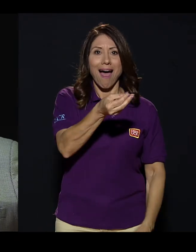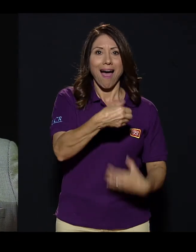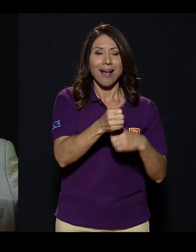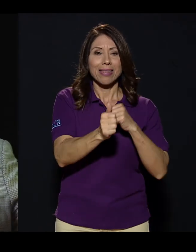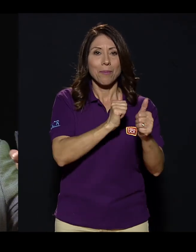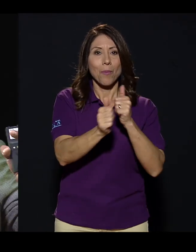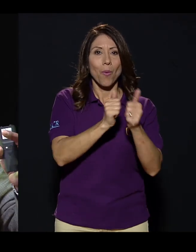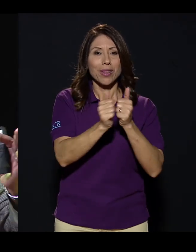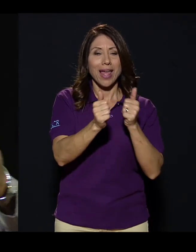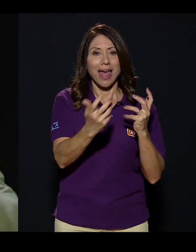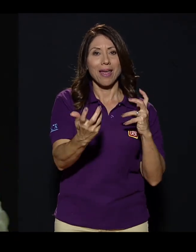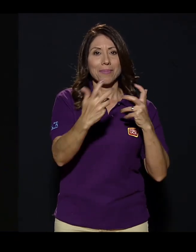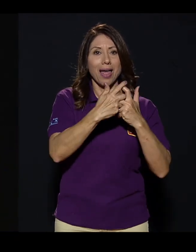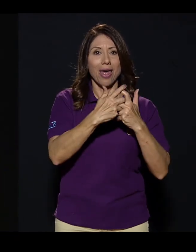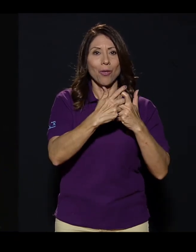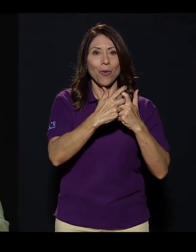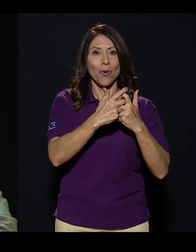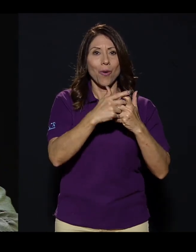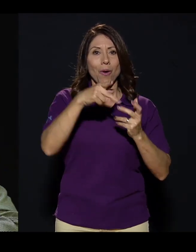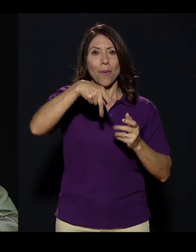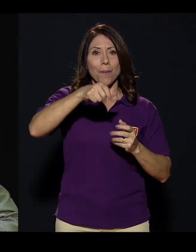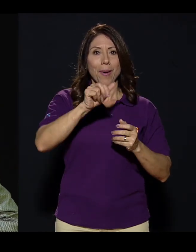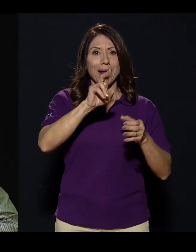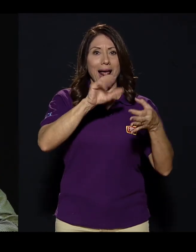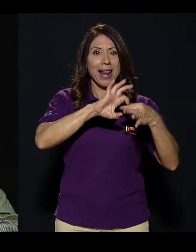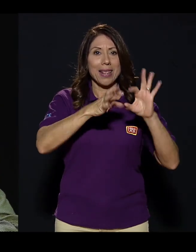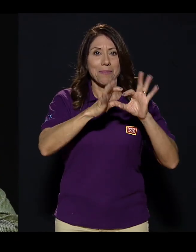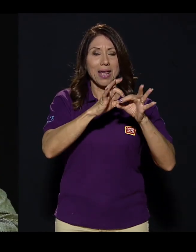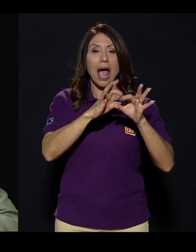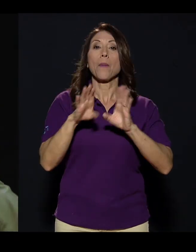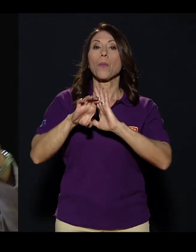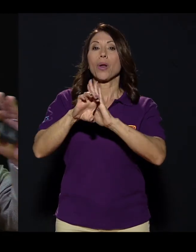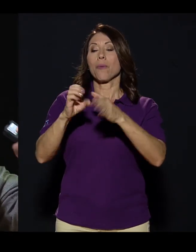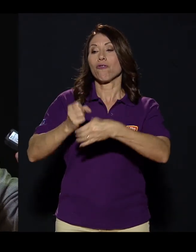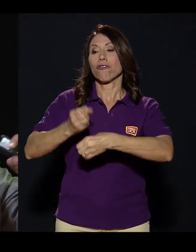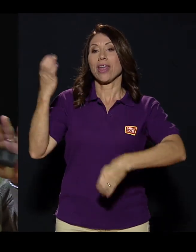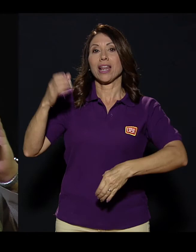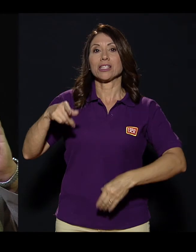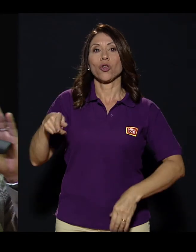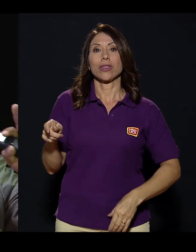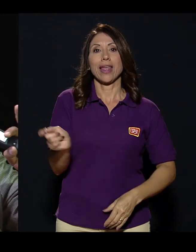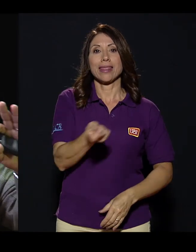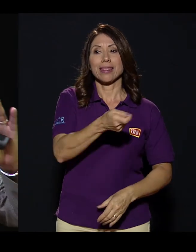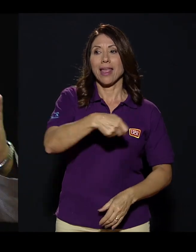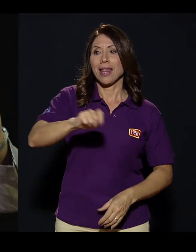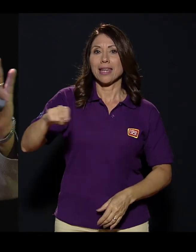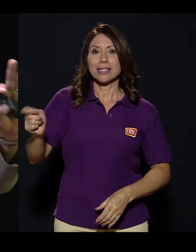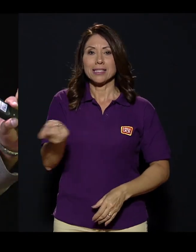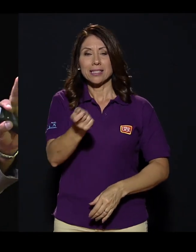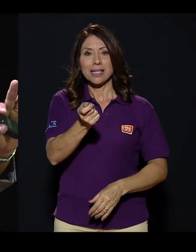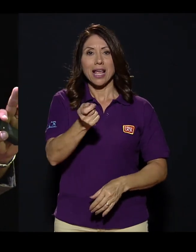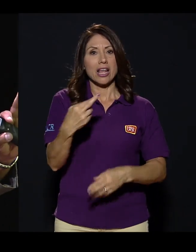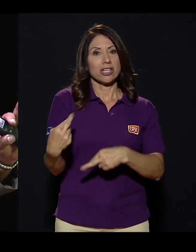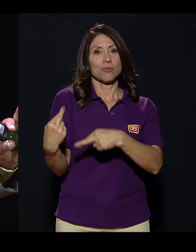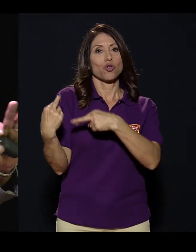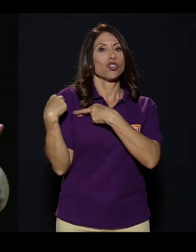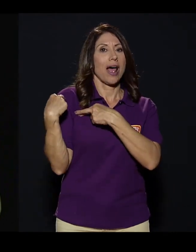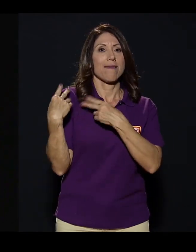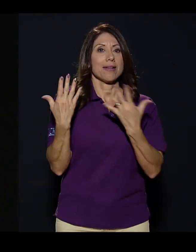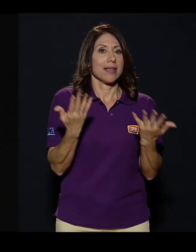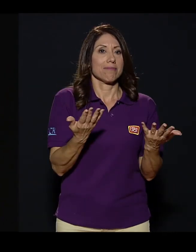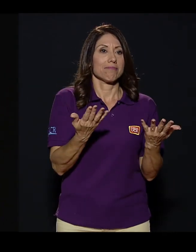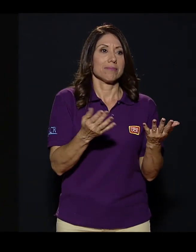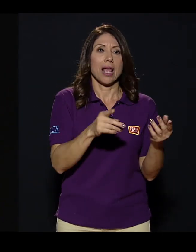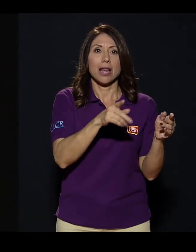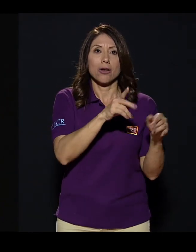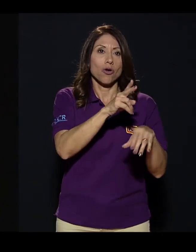tenis corriente, convencional, y el deporte de tenis en silla de rueda. Federación de tenis de mesa es responsable de su deporte convencional